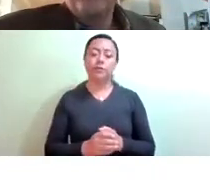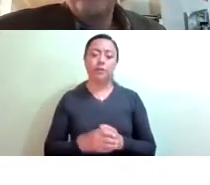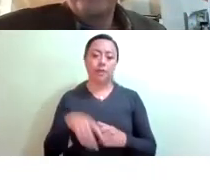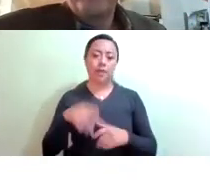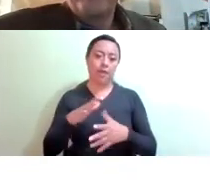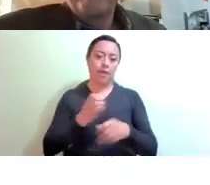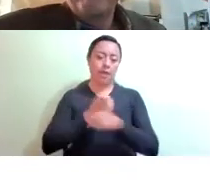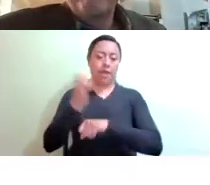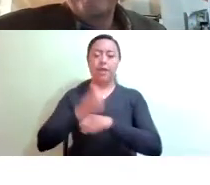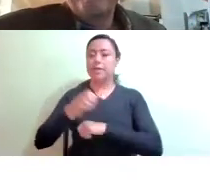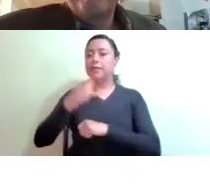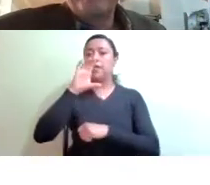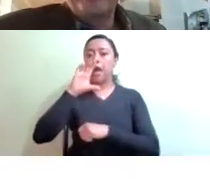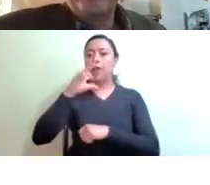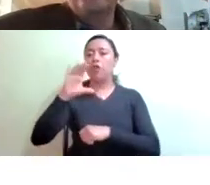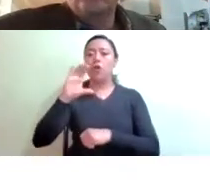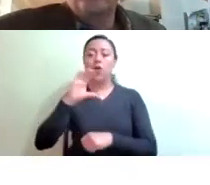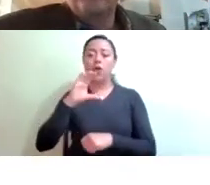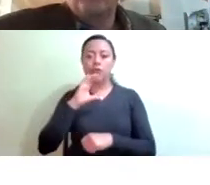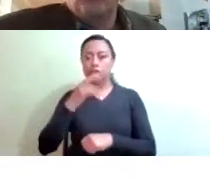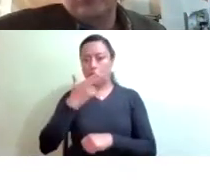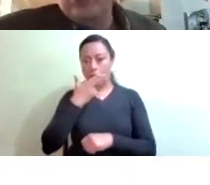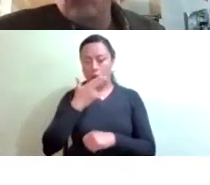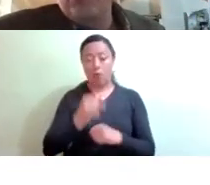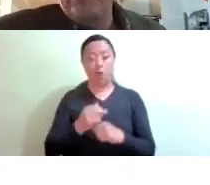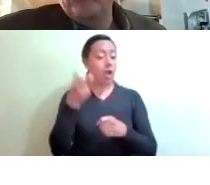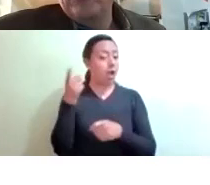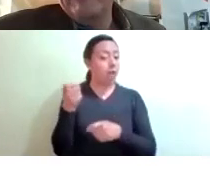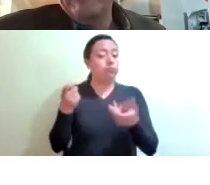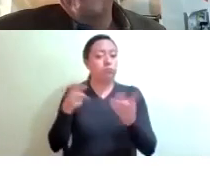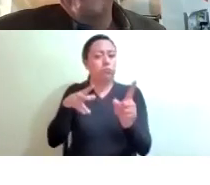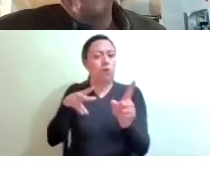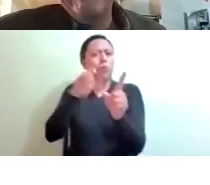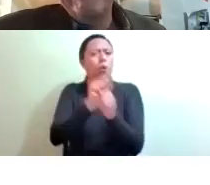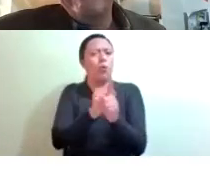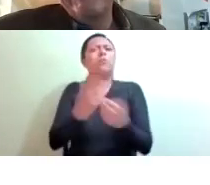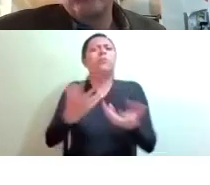Chihuahua, que realizó, o que logró, perdón,